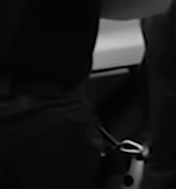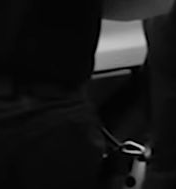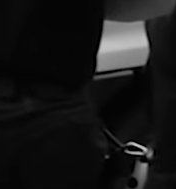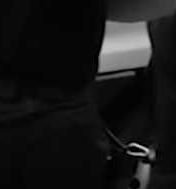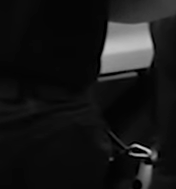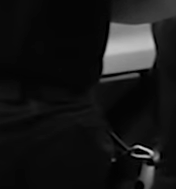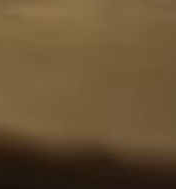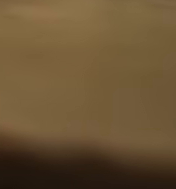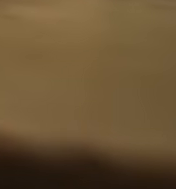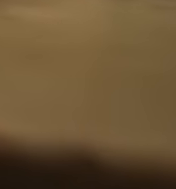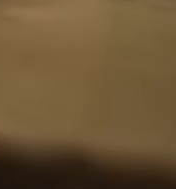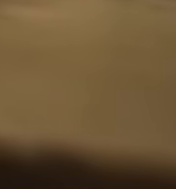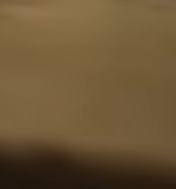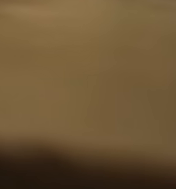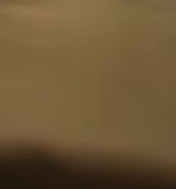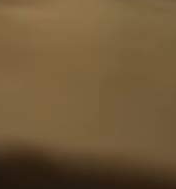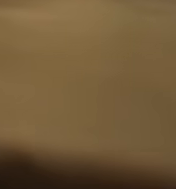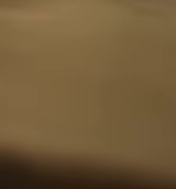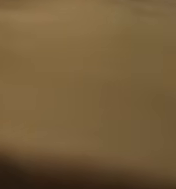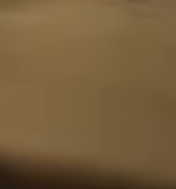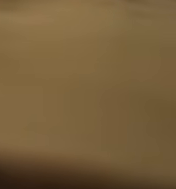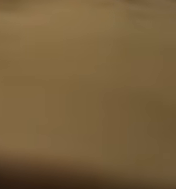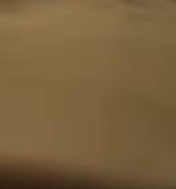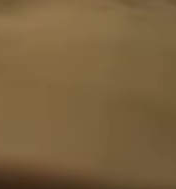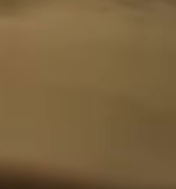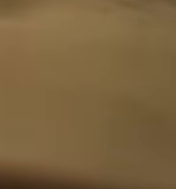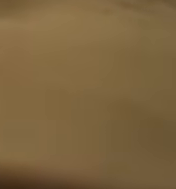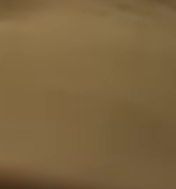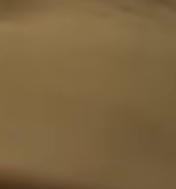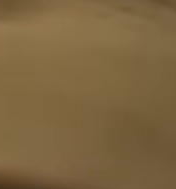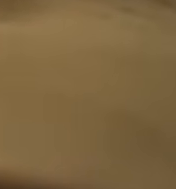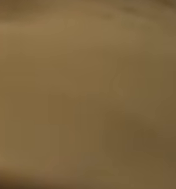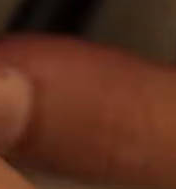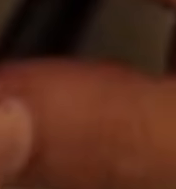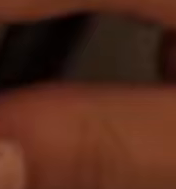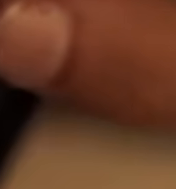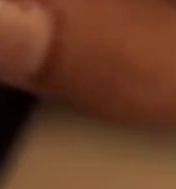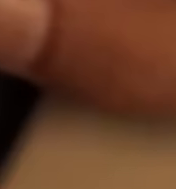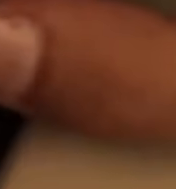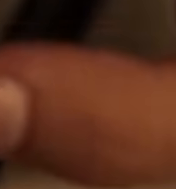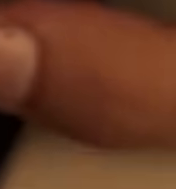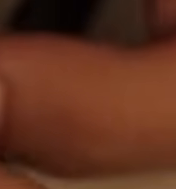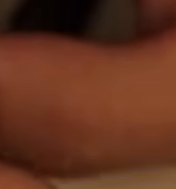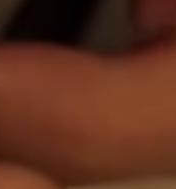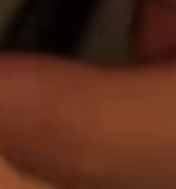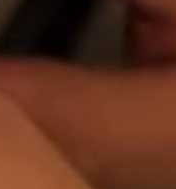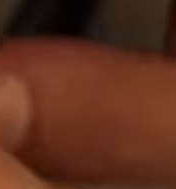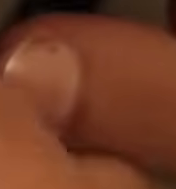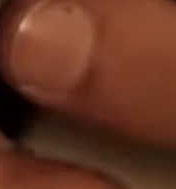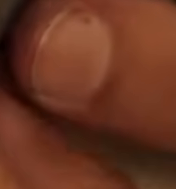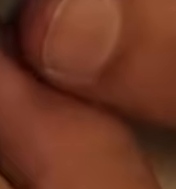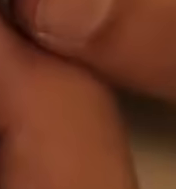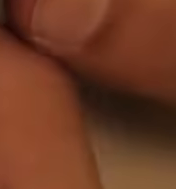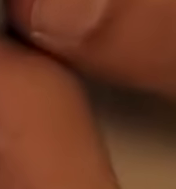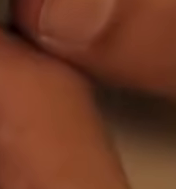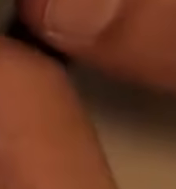uruguayas. Ingresé a la Policía de Montevideo el 15 de agosto de 1963, después del curso de preparación funcional.